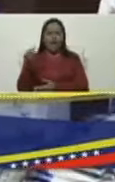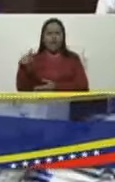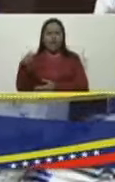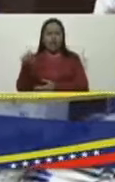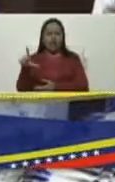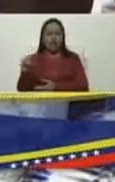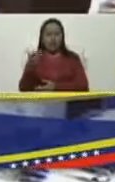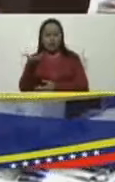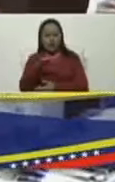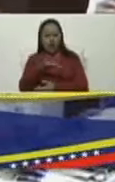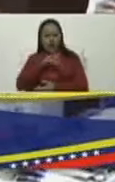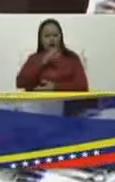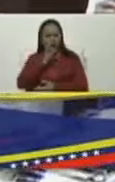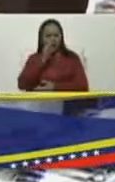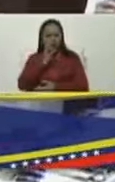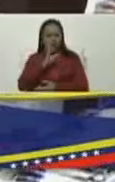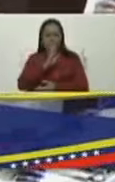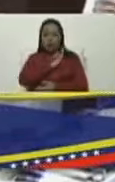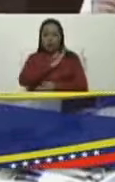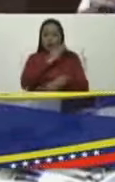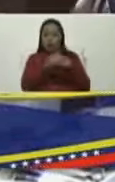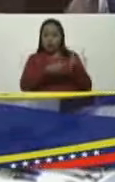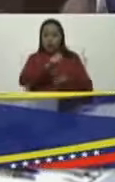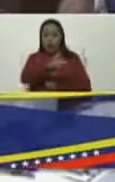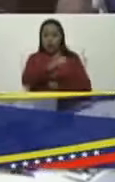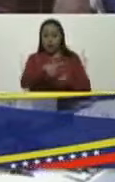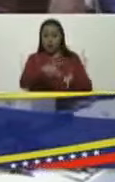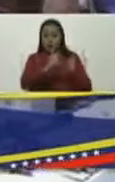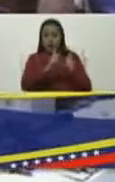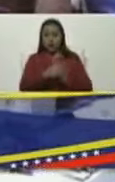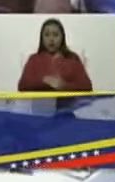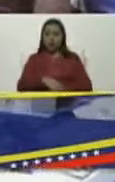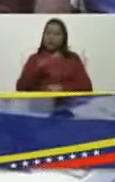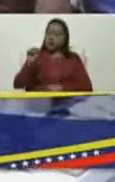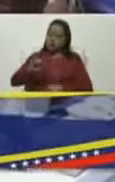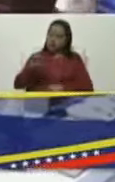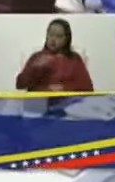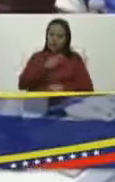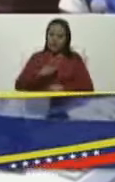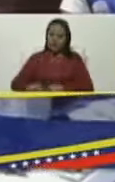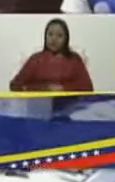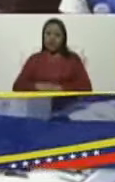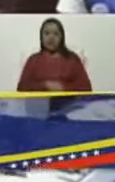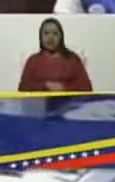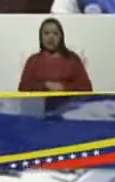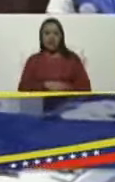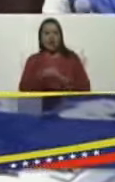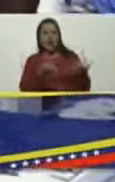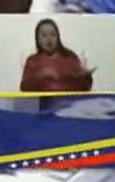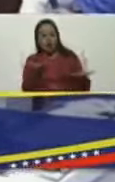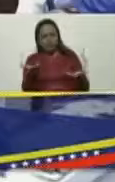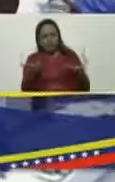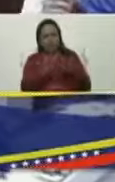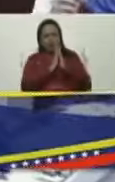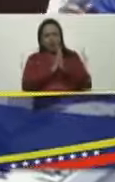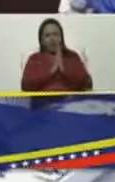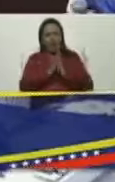tacita de café de Charallave, ¿será posible? Por supuesto, presidente. Bueno, vamos a tomarnos una tacita de café,